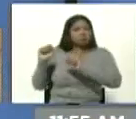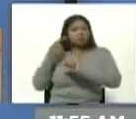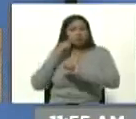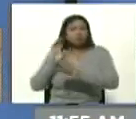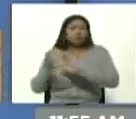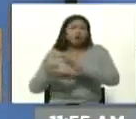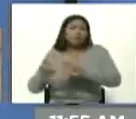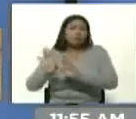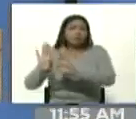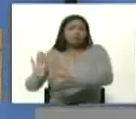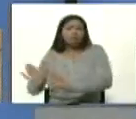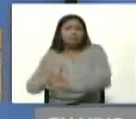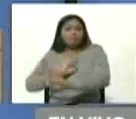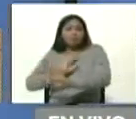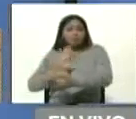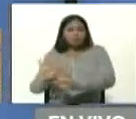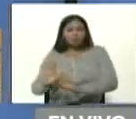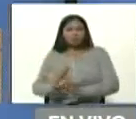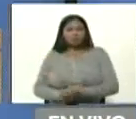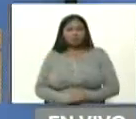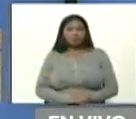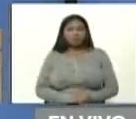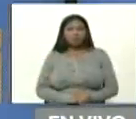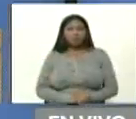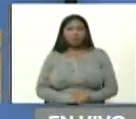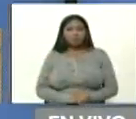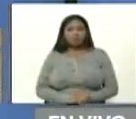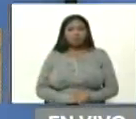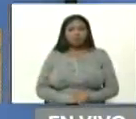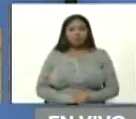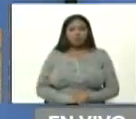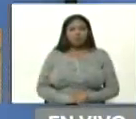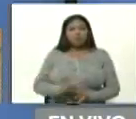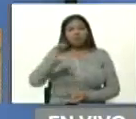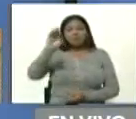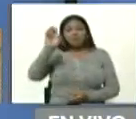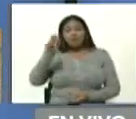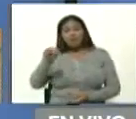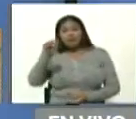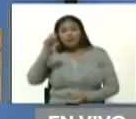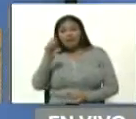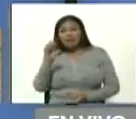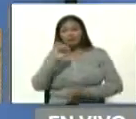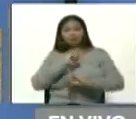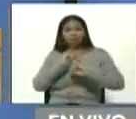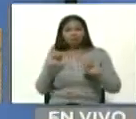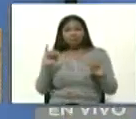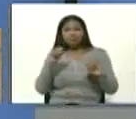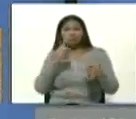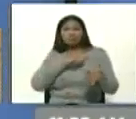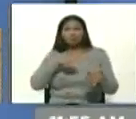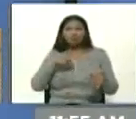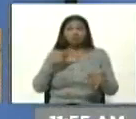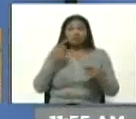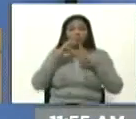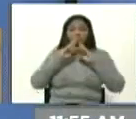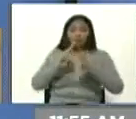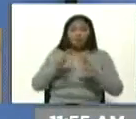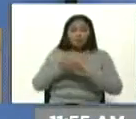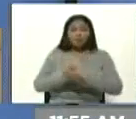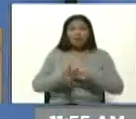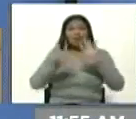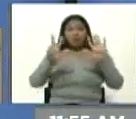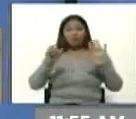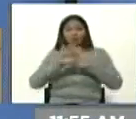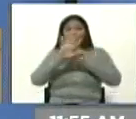asunto doméstico entre ellos, pues. El CNE, creo que nosotros teníamos reporte que a las 8